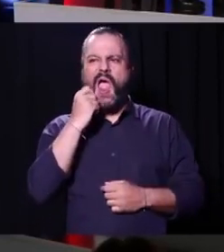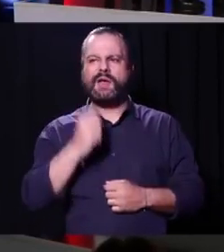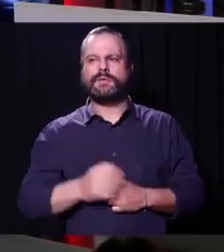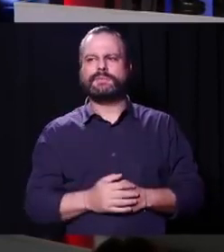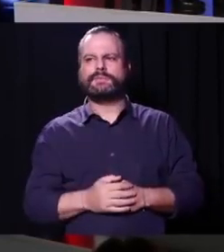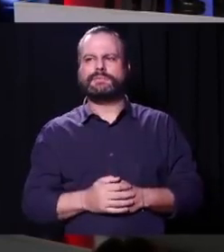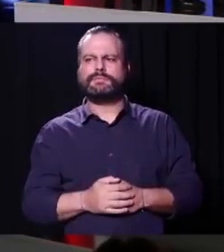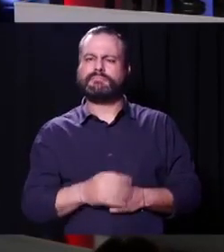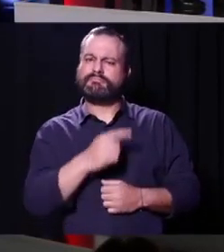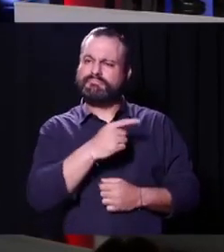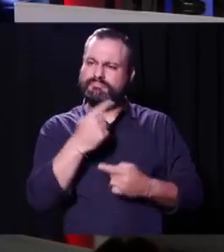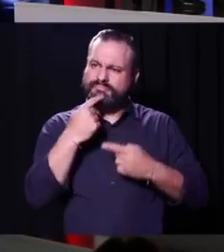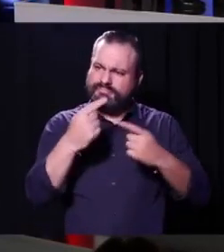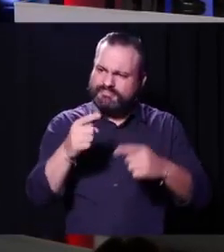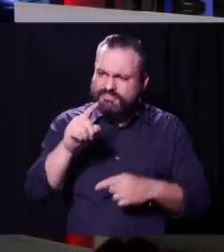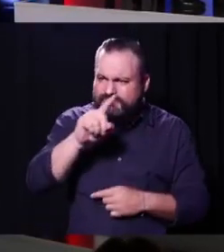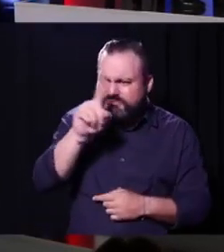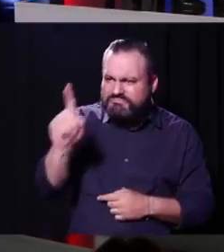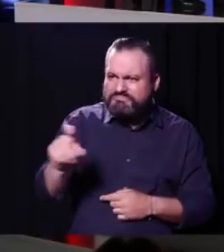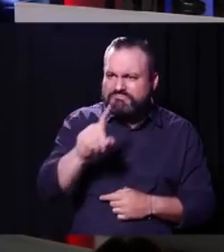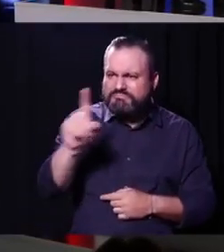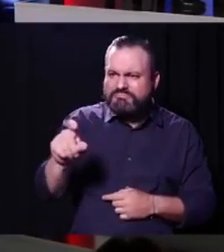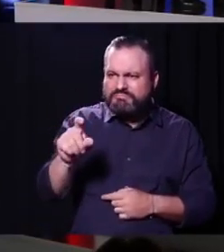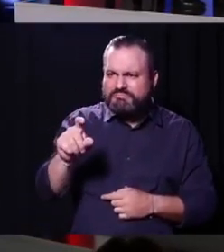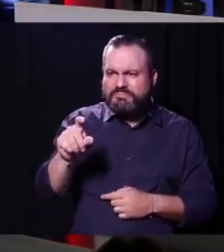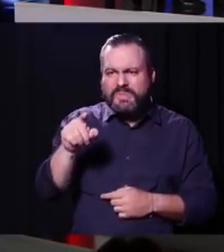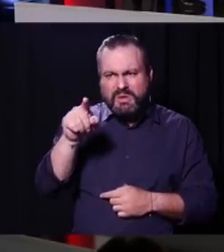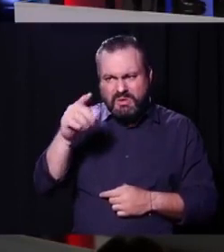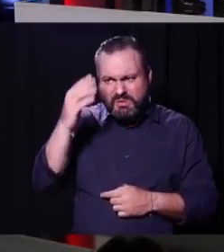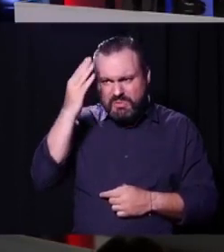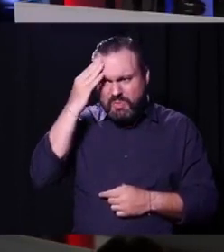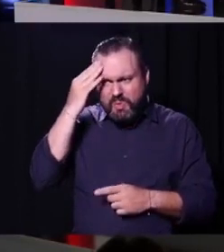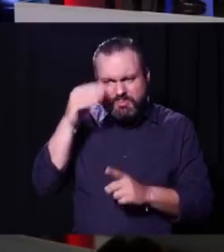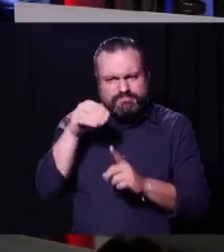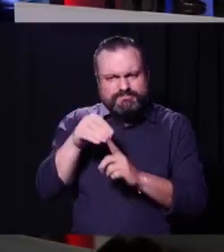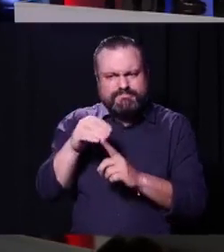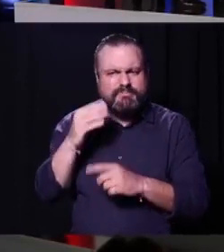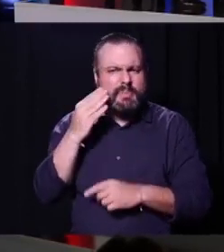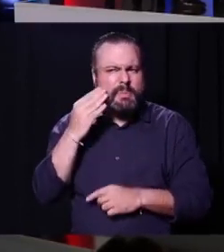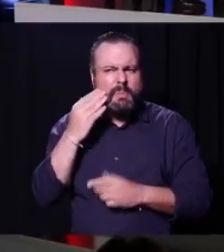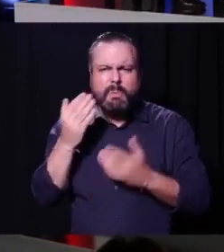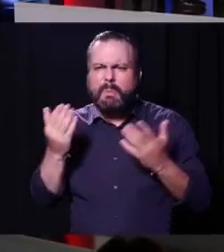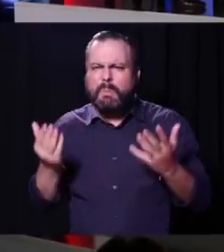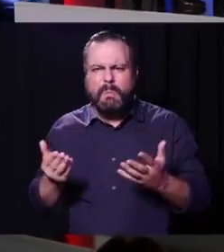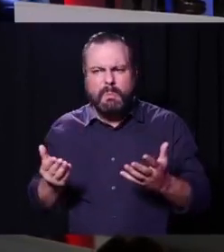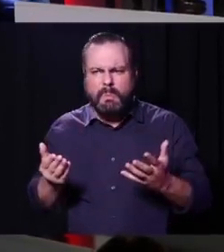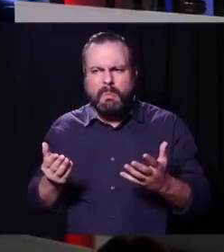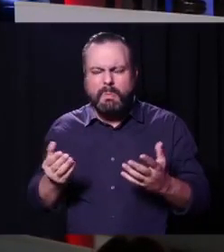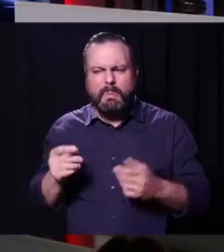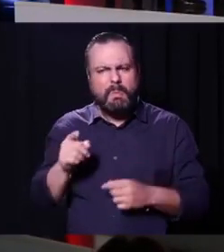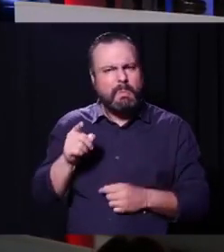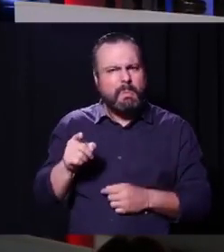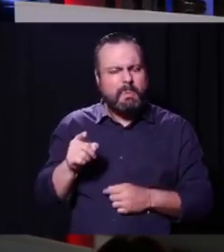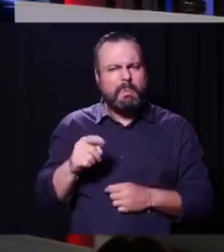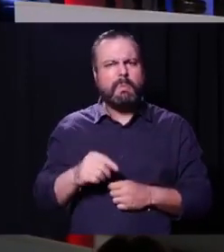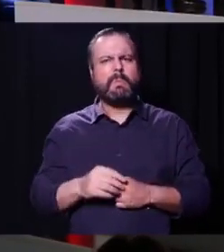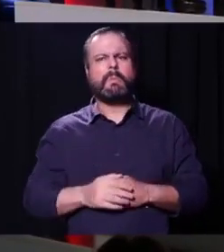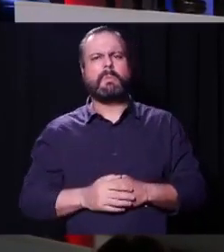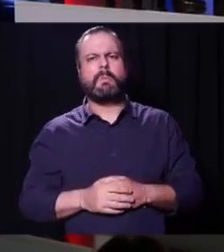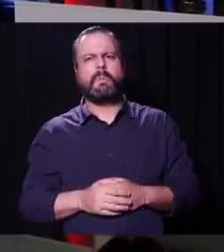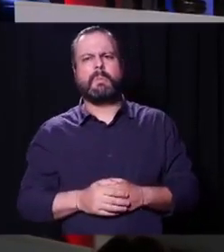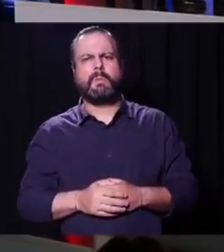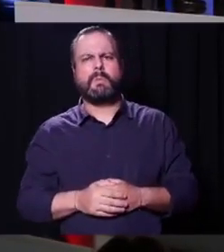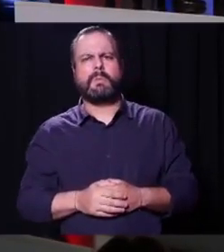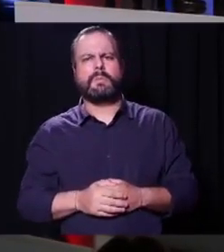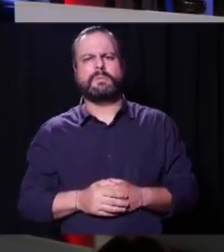a su madre, siempre lo hemos acompañado de su compañera de vida, la señora Yasmín de Cortizo.